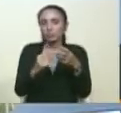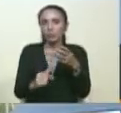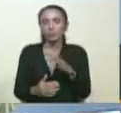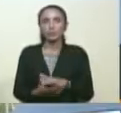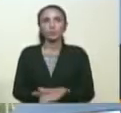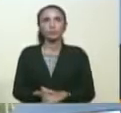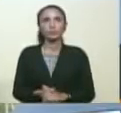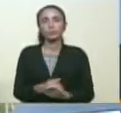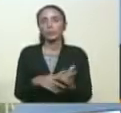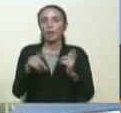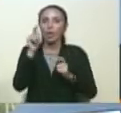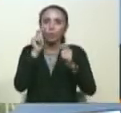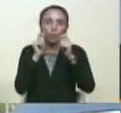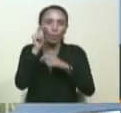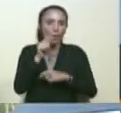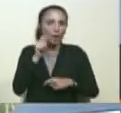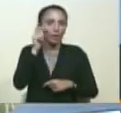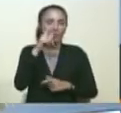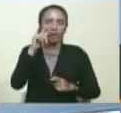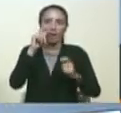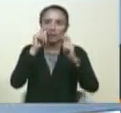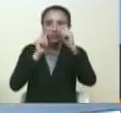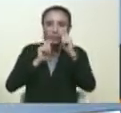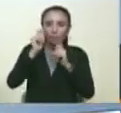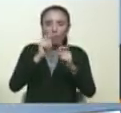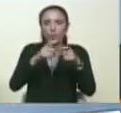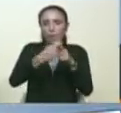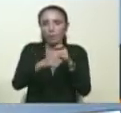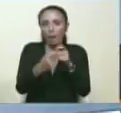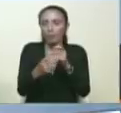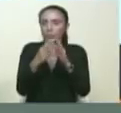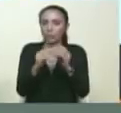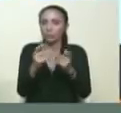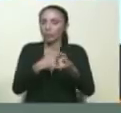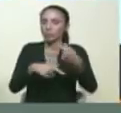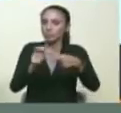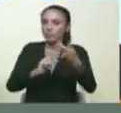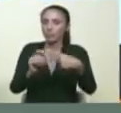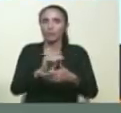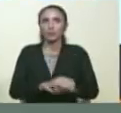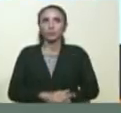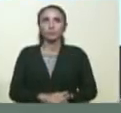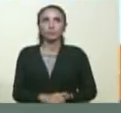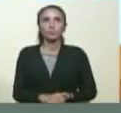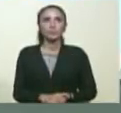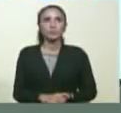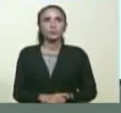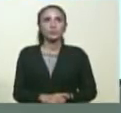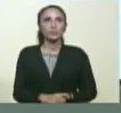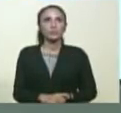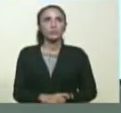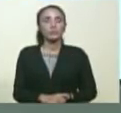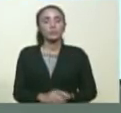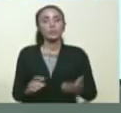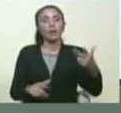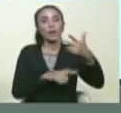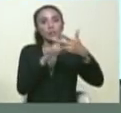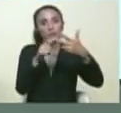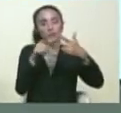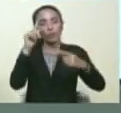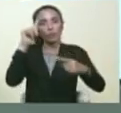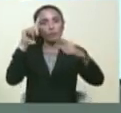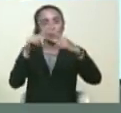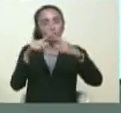campo venezolano crecientemente debe seguir suministrando, ¿verdad? Y la tercera línea es una